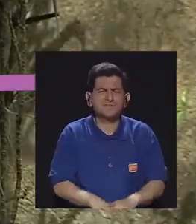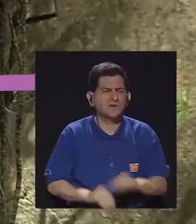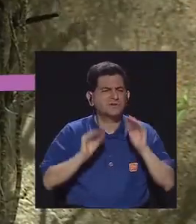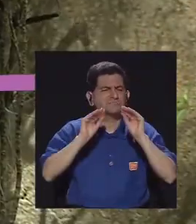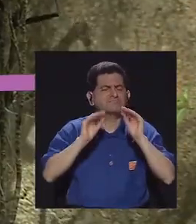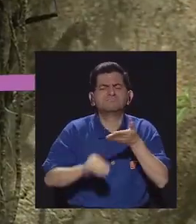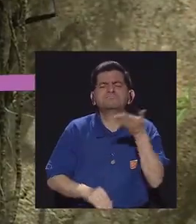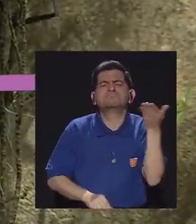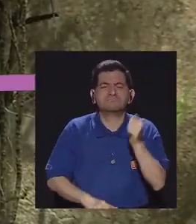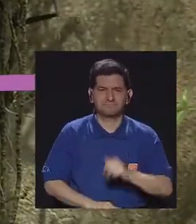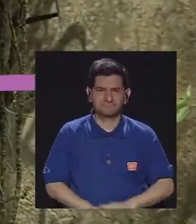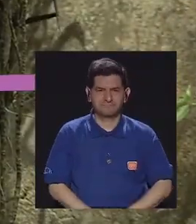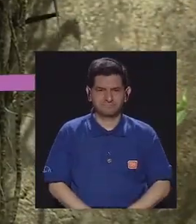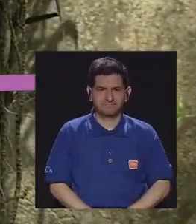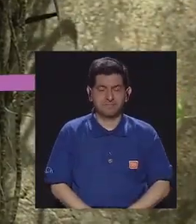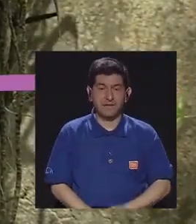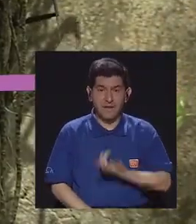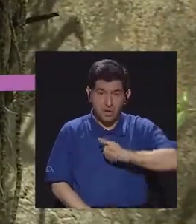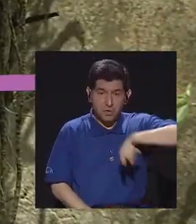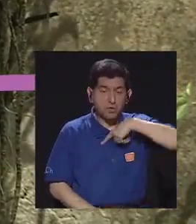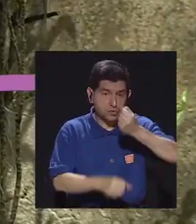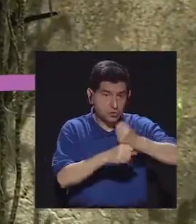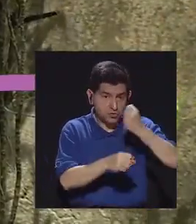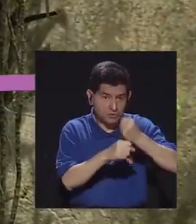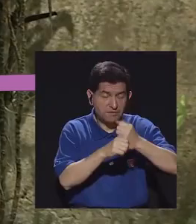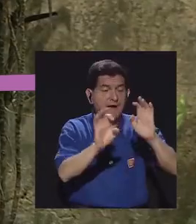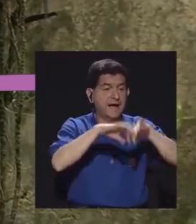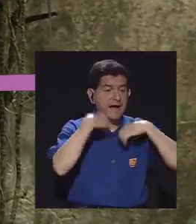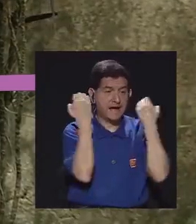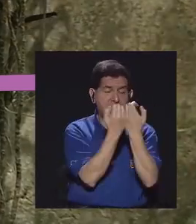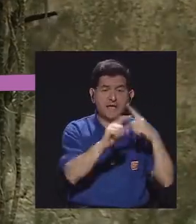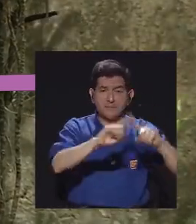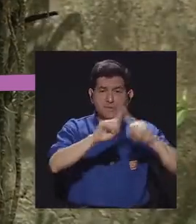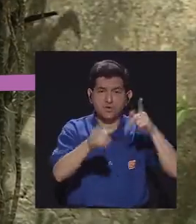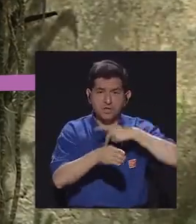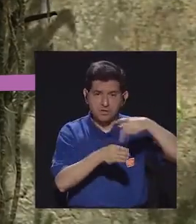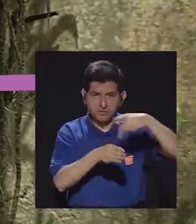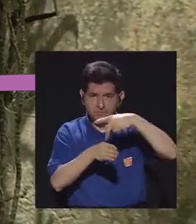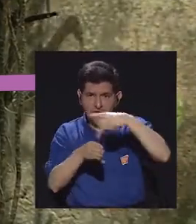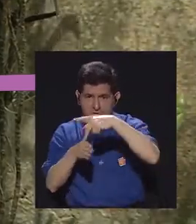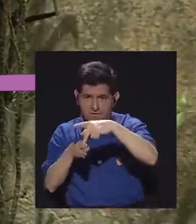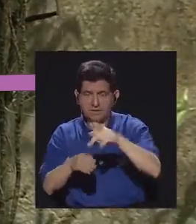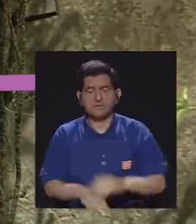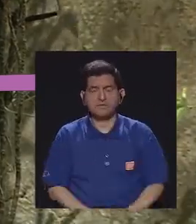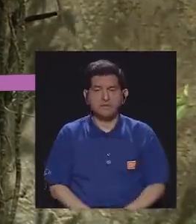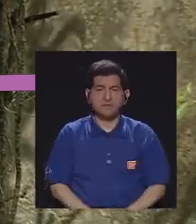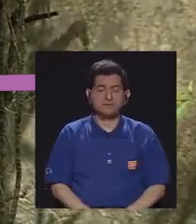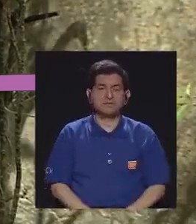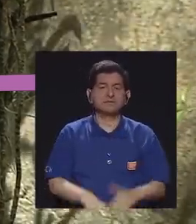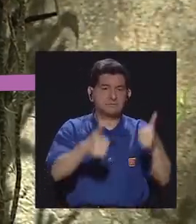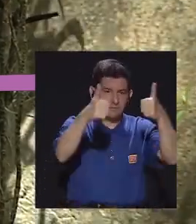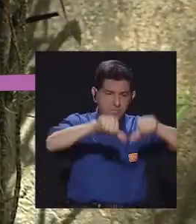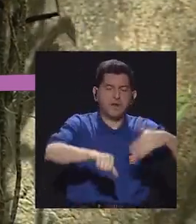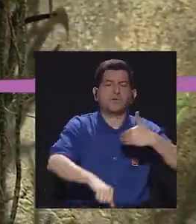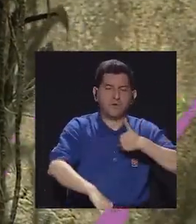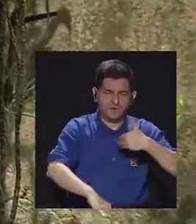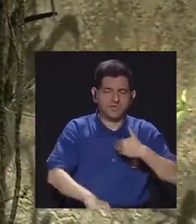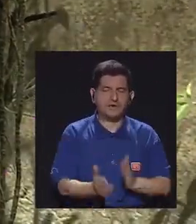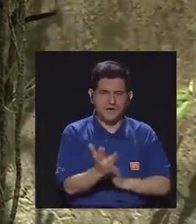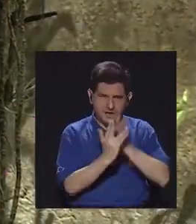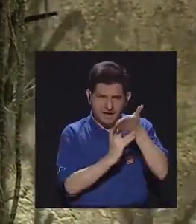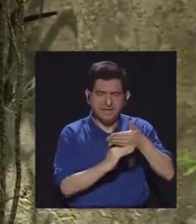Bueno, nosotros trabajamos con los equipos interdisciplinarios, ¿verdad? Por el mismo convenio que tenemos con